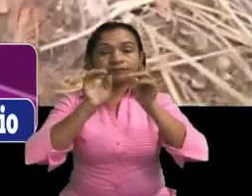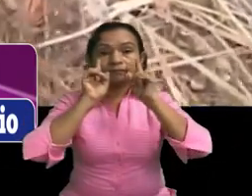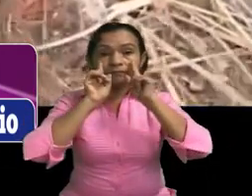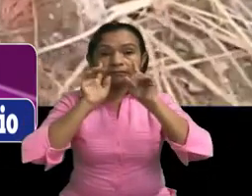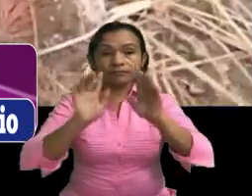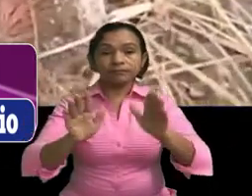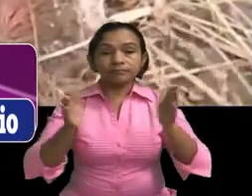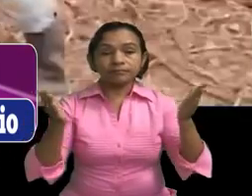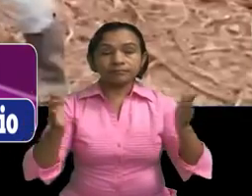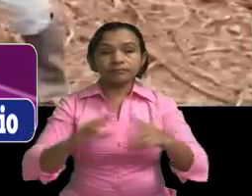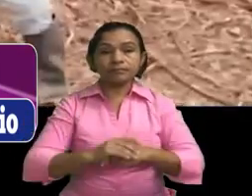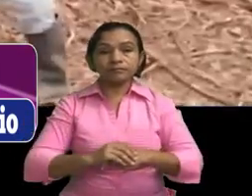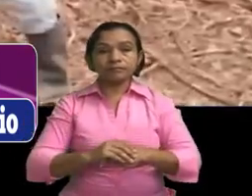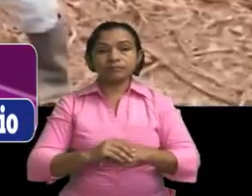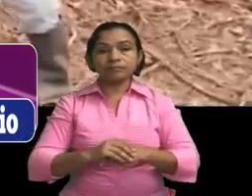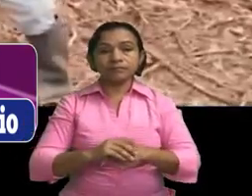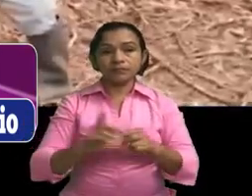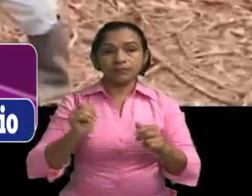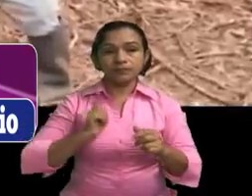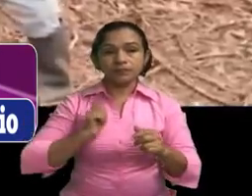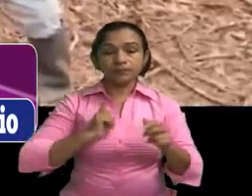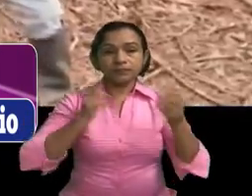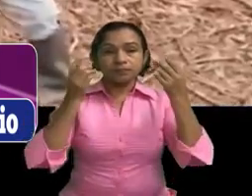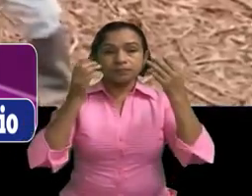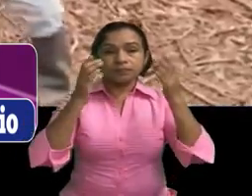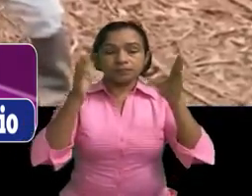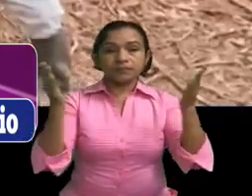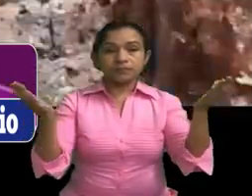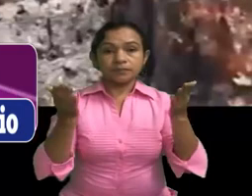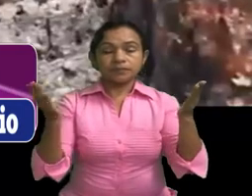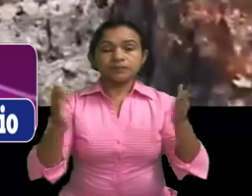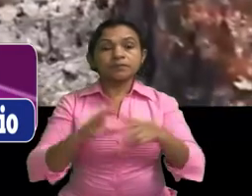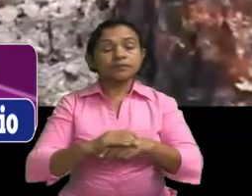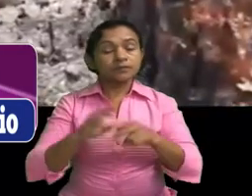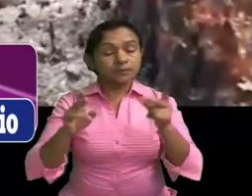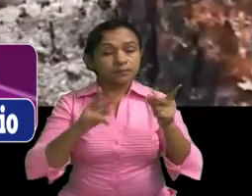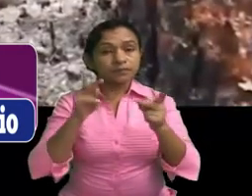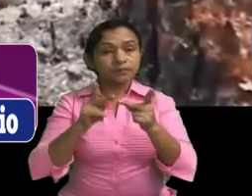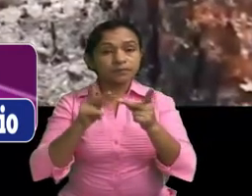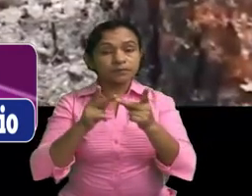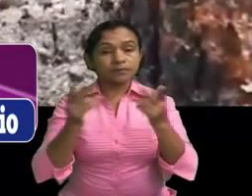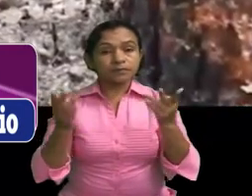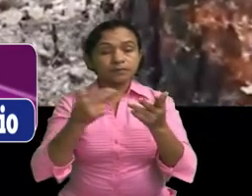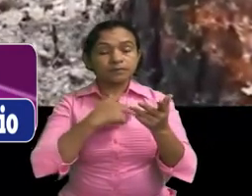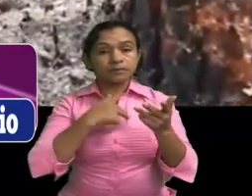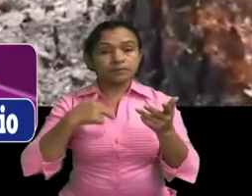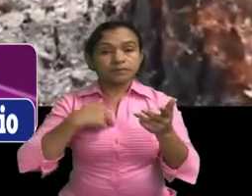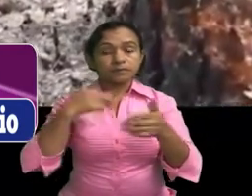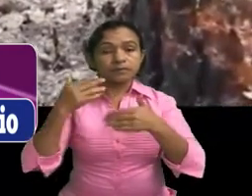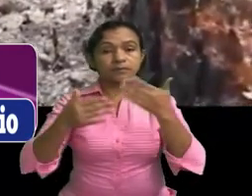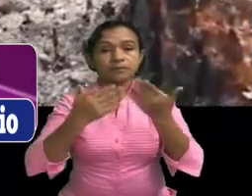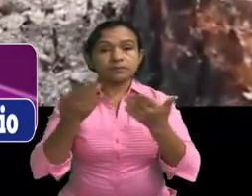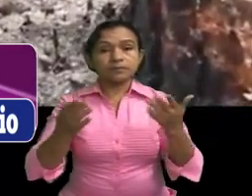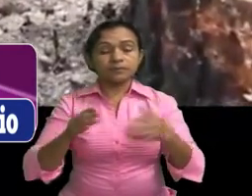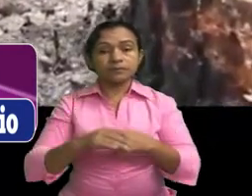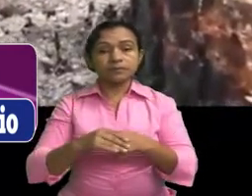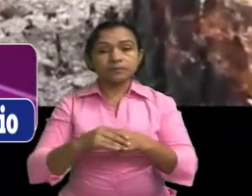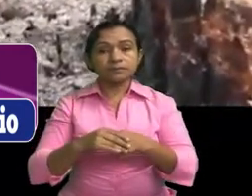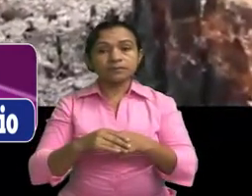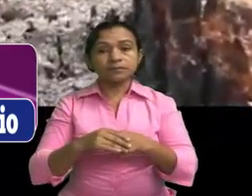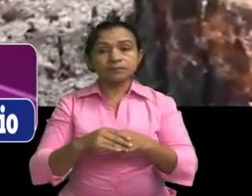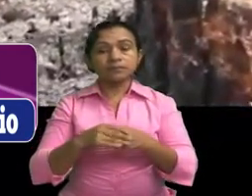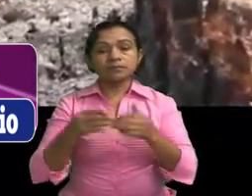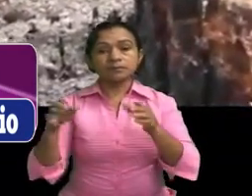conservarlo. Y hay sistemas, ¿no?, de producción sostenible. Por supuesto, y que se van a venir a fortalecer, Dios mediante, con todas